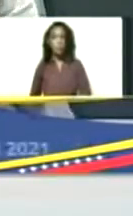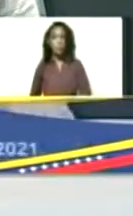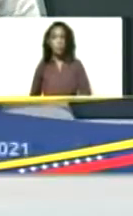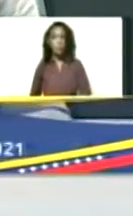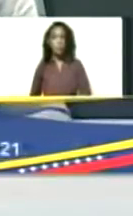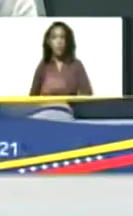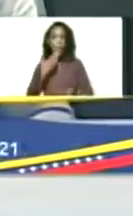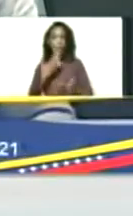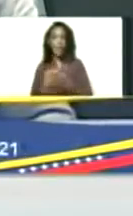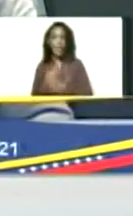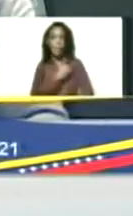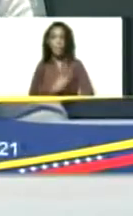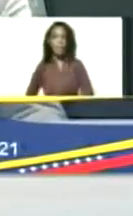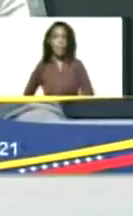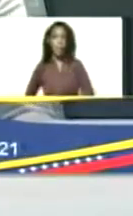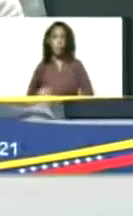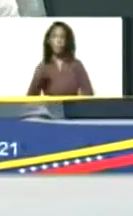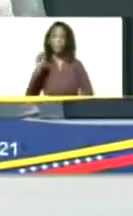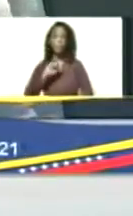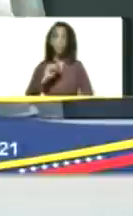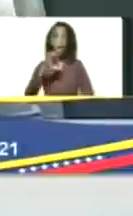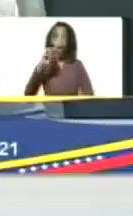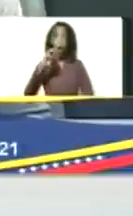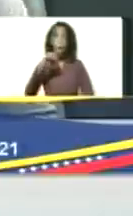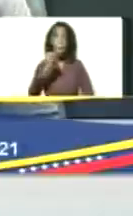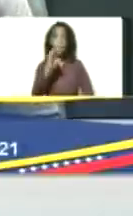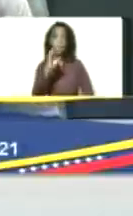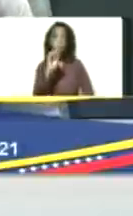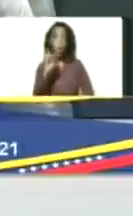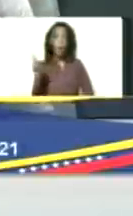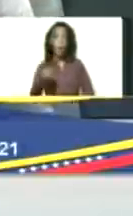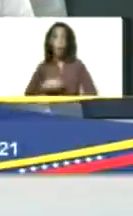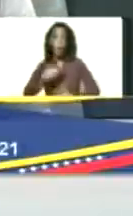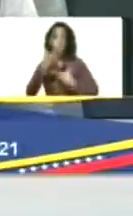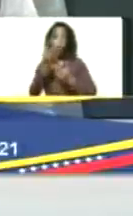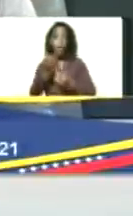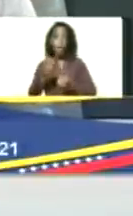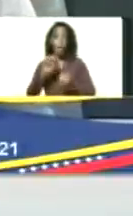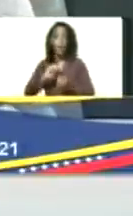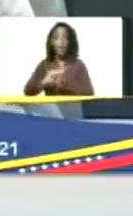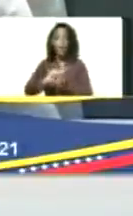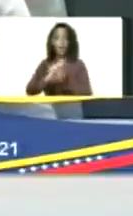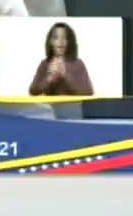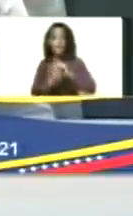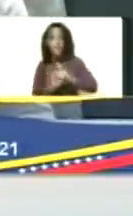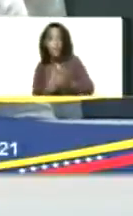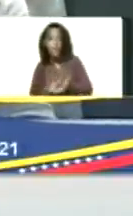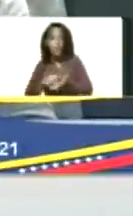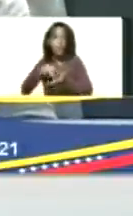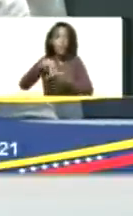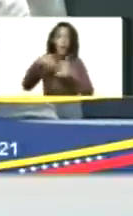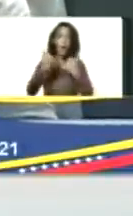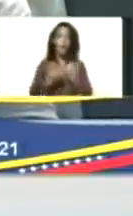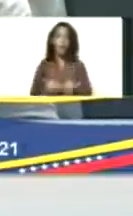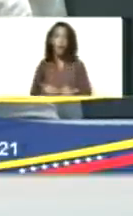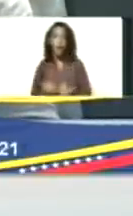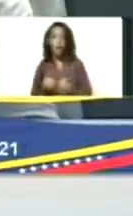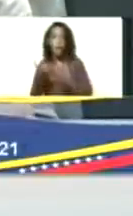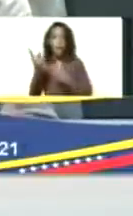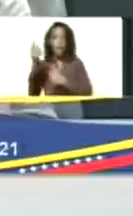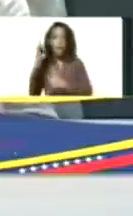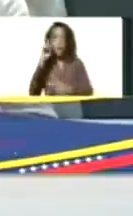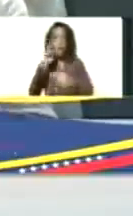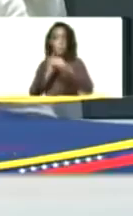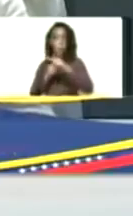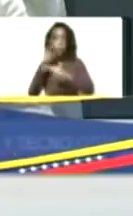Gracias, presidente. Efectivamente, la variante Omicron es la expresión de la evolución del virus. Se identifica en África, producto